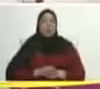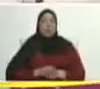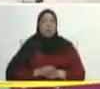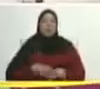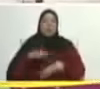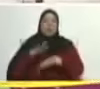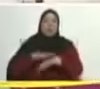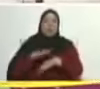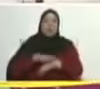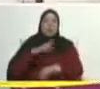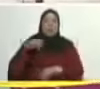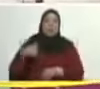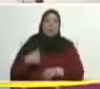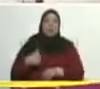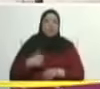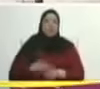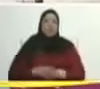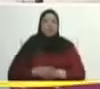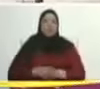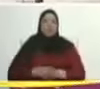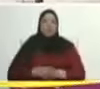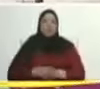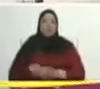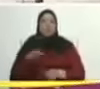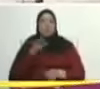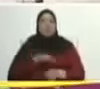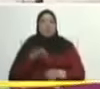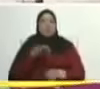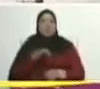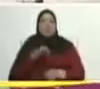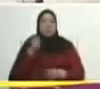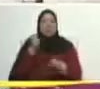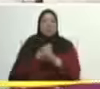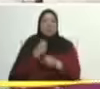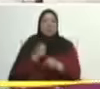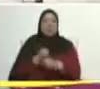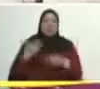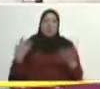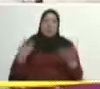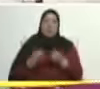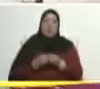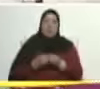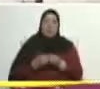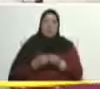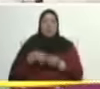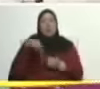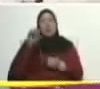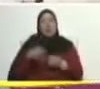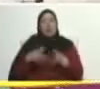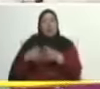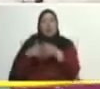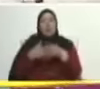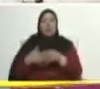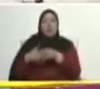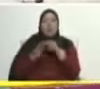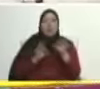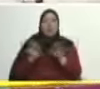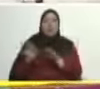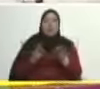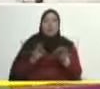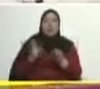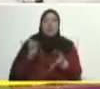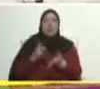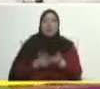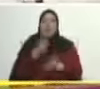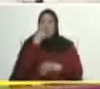pidió que el TIAR, el Grupo de Lima, junto a los Estados Unidos prepararan tropas para invadir